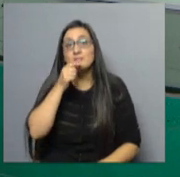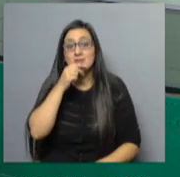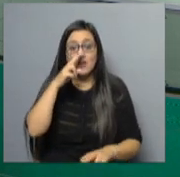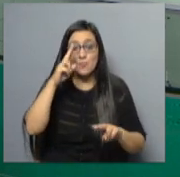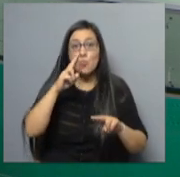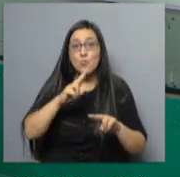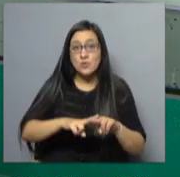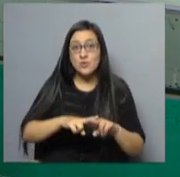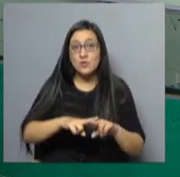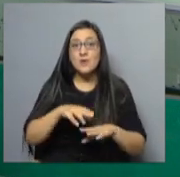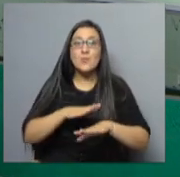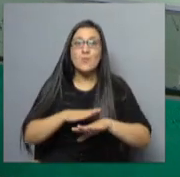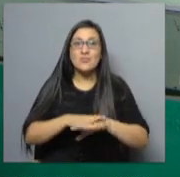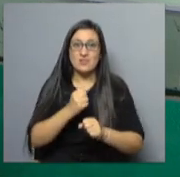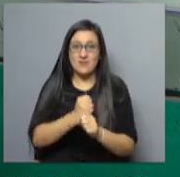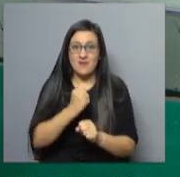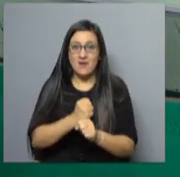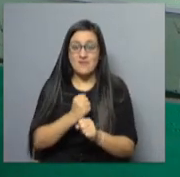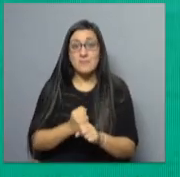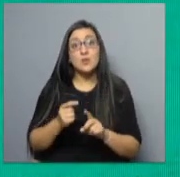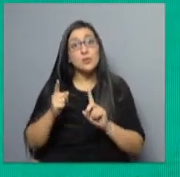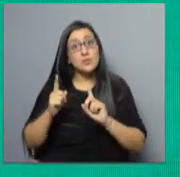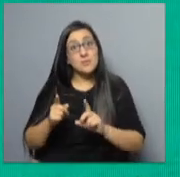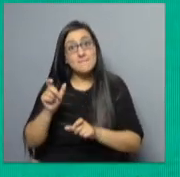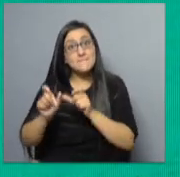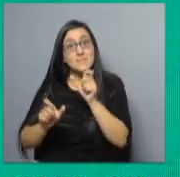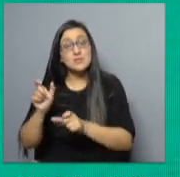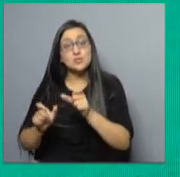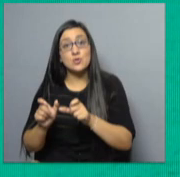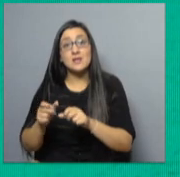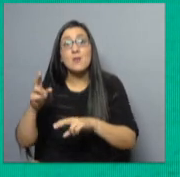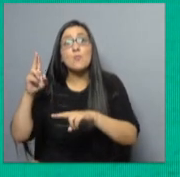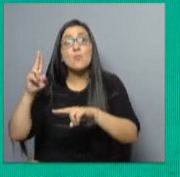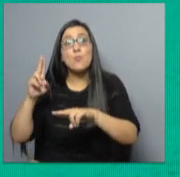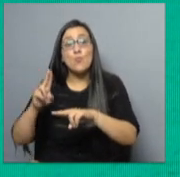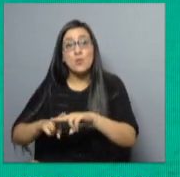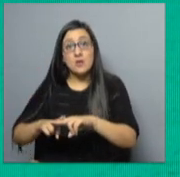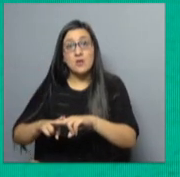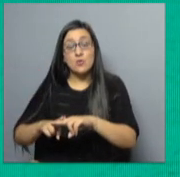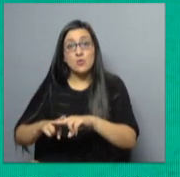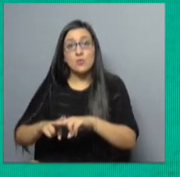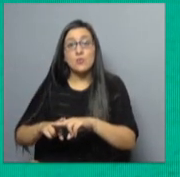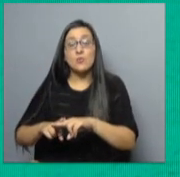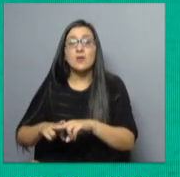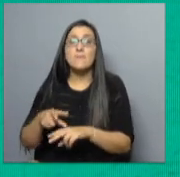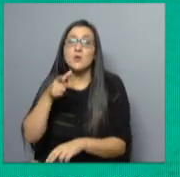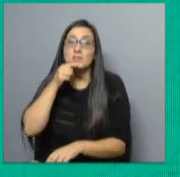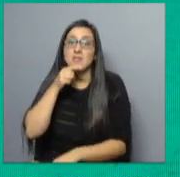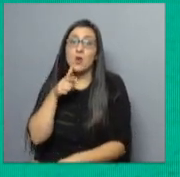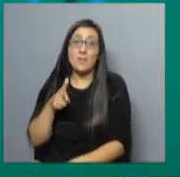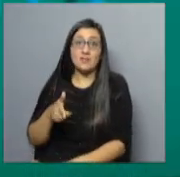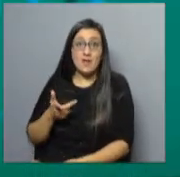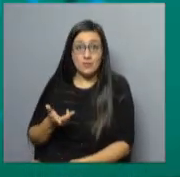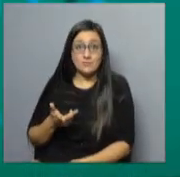años en el ejercicio de su función y también de personas muertas en a manos de personal policial